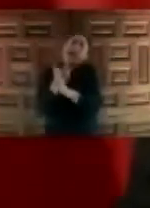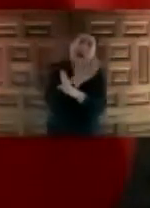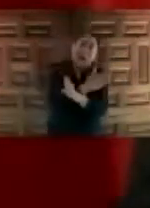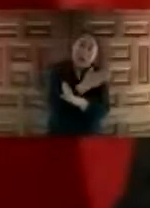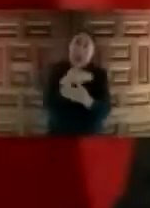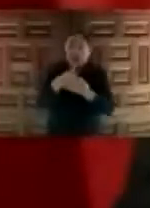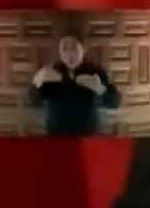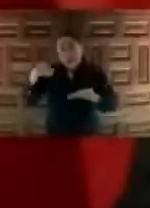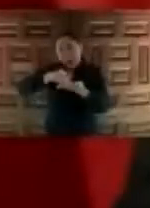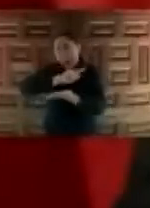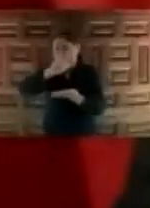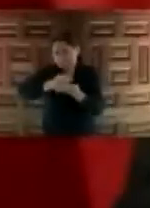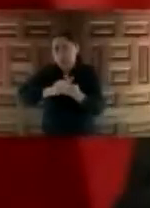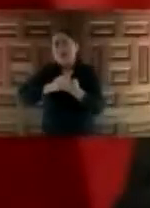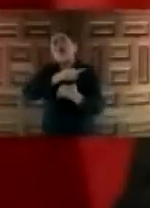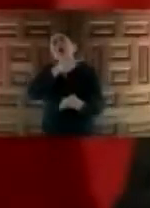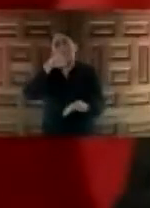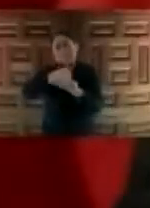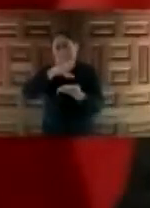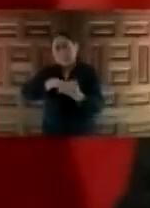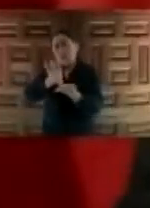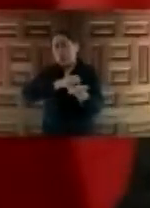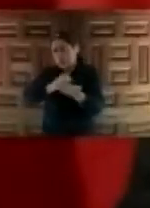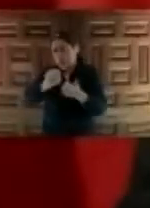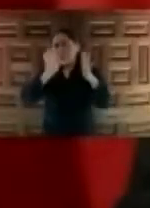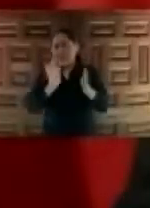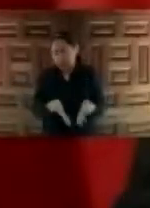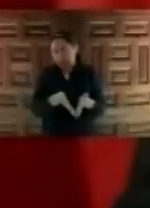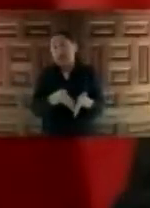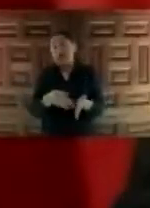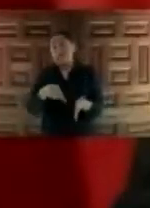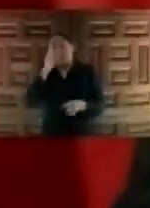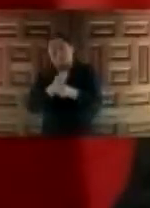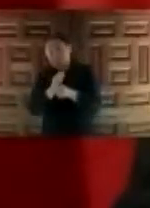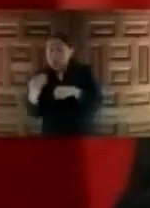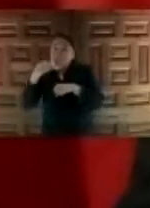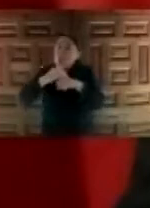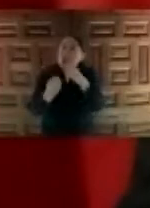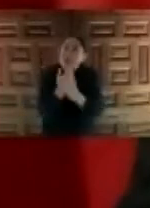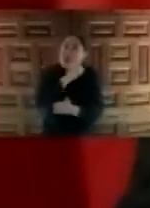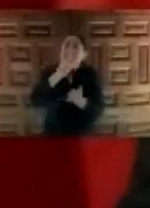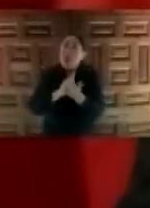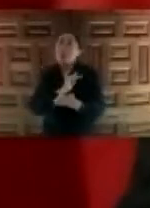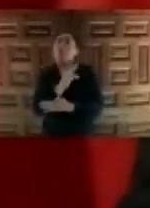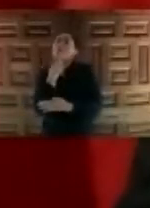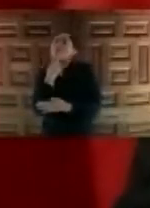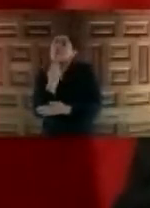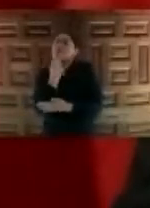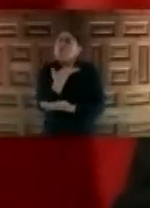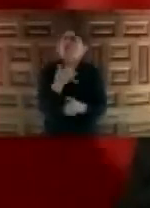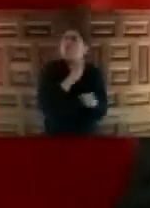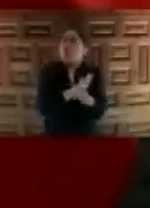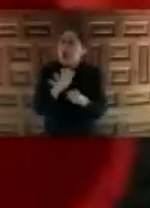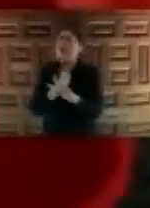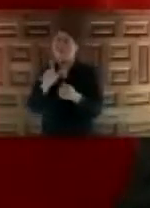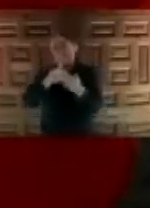ahorita, estaba reconocido ya en la Constitución, pero sí hace un aporte muy importante esta nueva ley. Y el aporte es que pareciera que por un